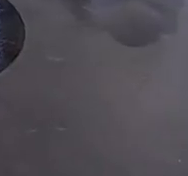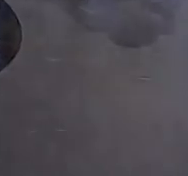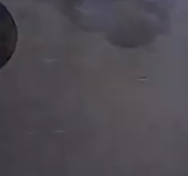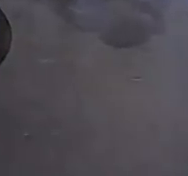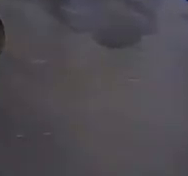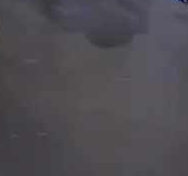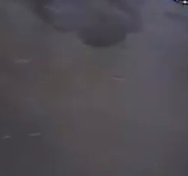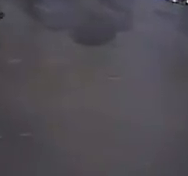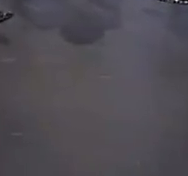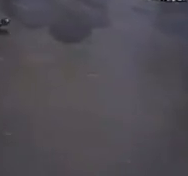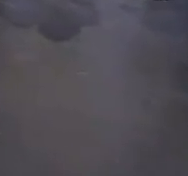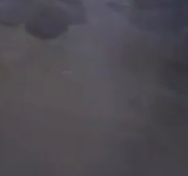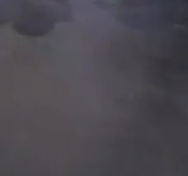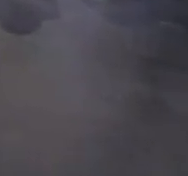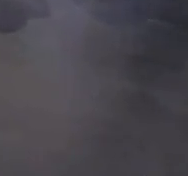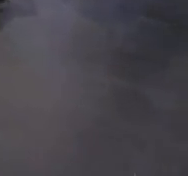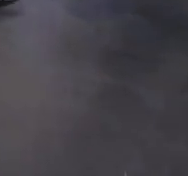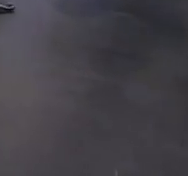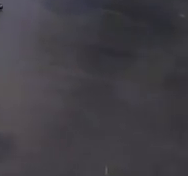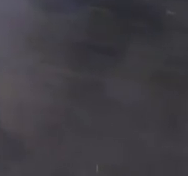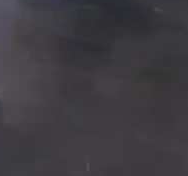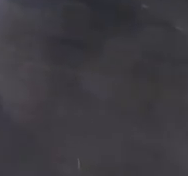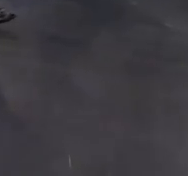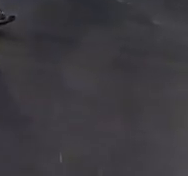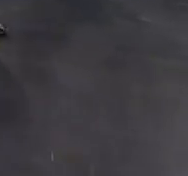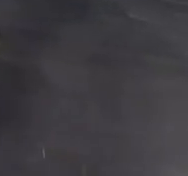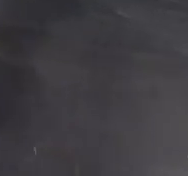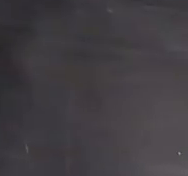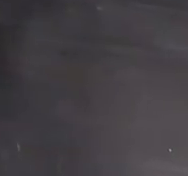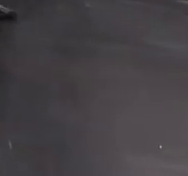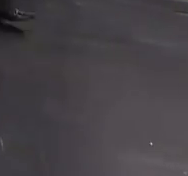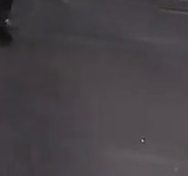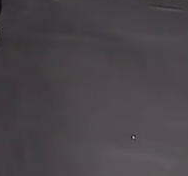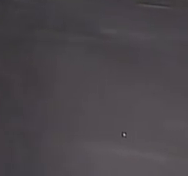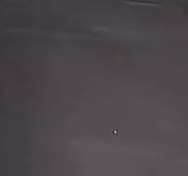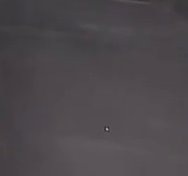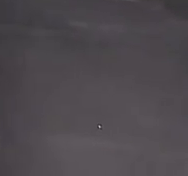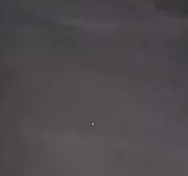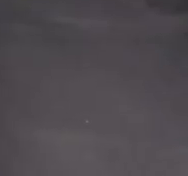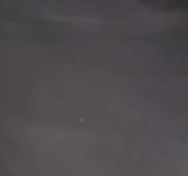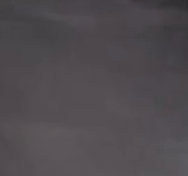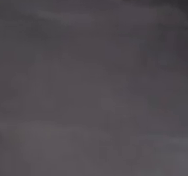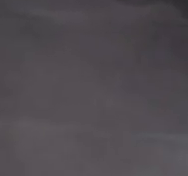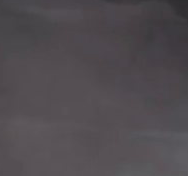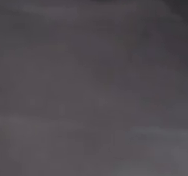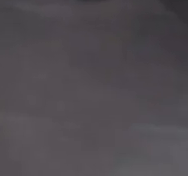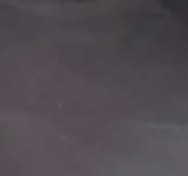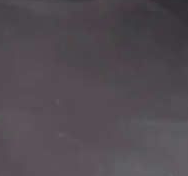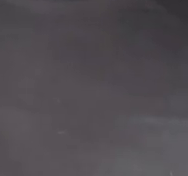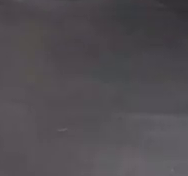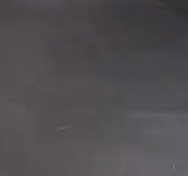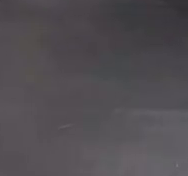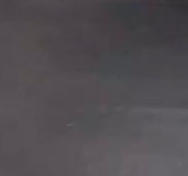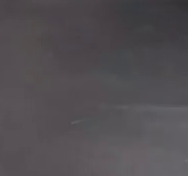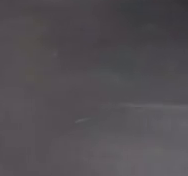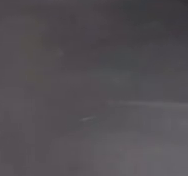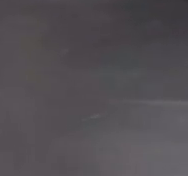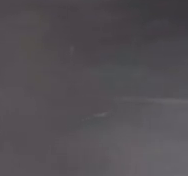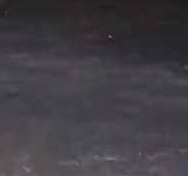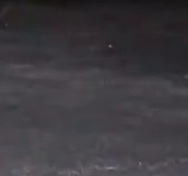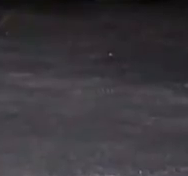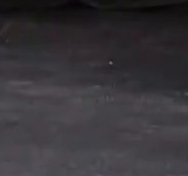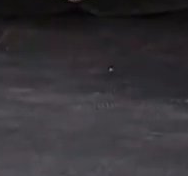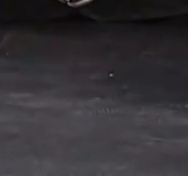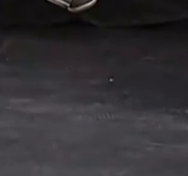nuestra apuesta por un activo que aviva y tienes el respaldo de la colombia humana unión patriótica el polo democrático alternativo